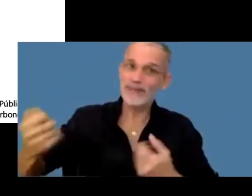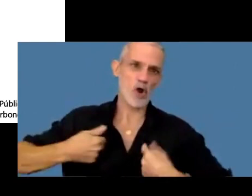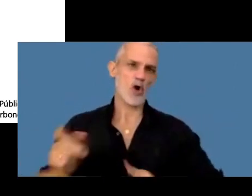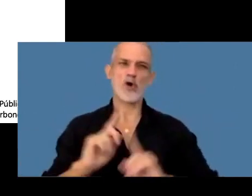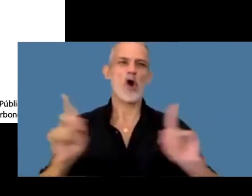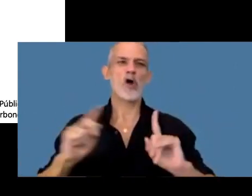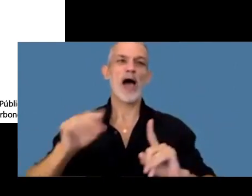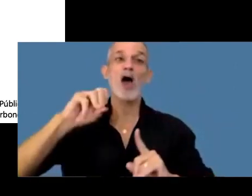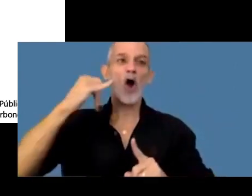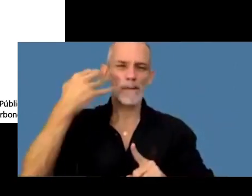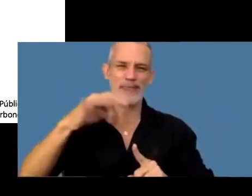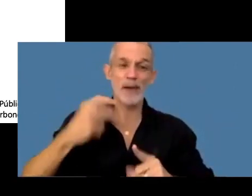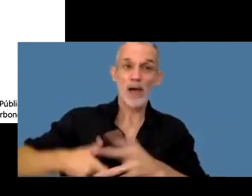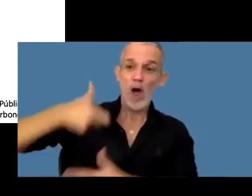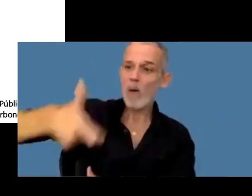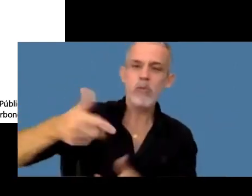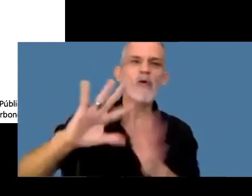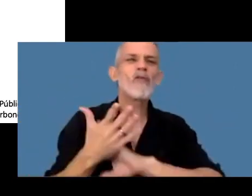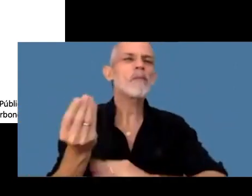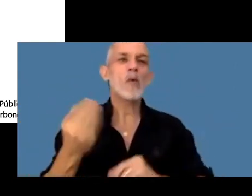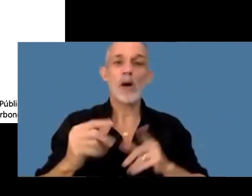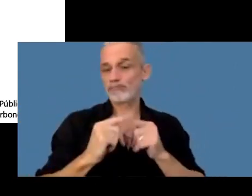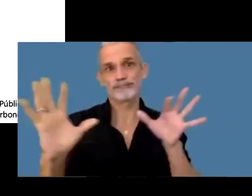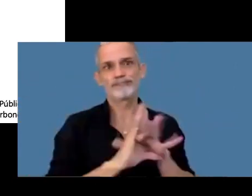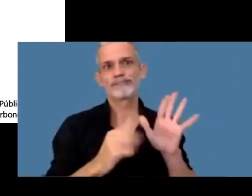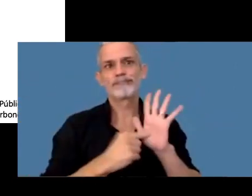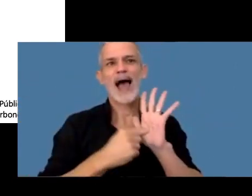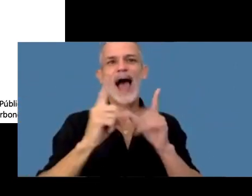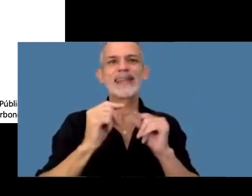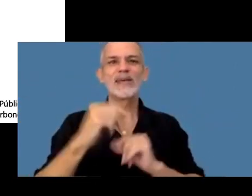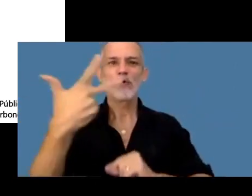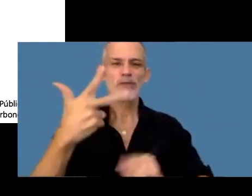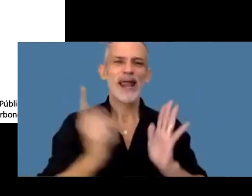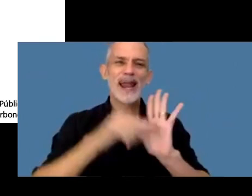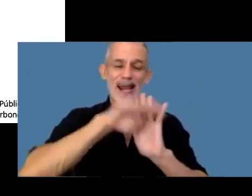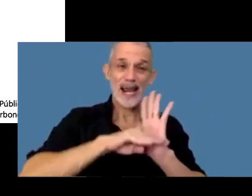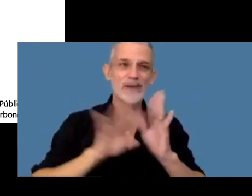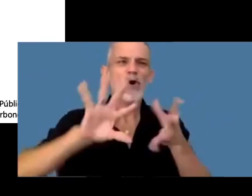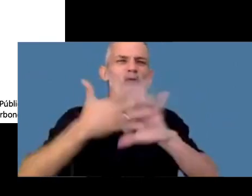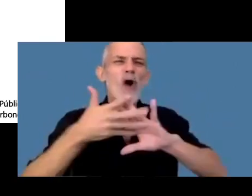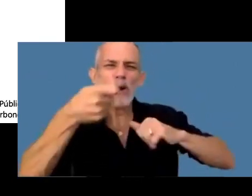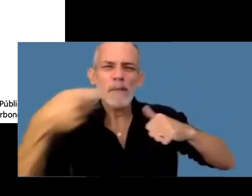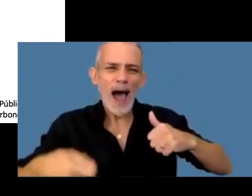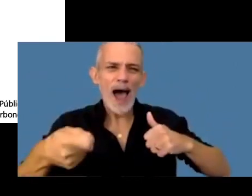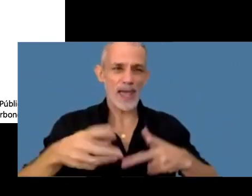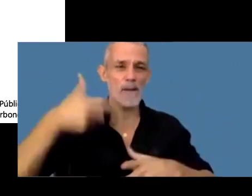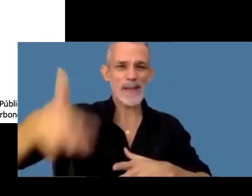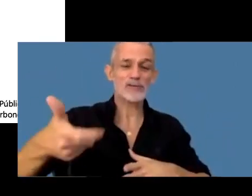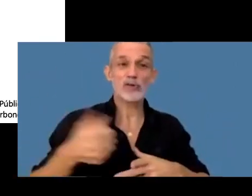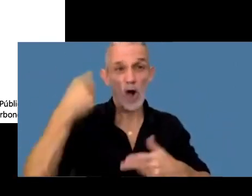modo de inversión tiene que ser conforme al artículo 3 del decreto reglamentario. El vehículo de inversión, si elijo un vehículo